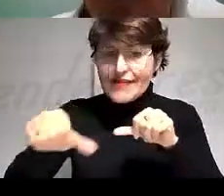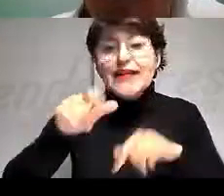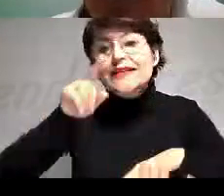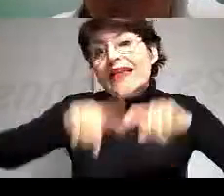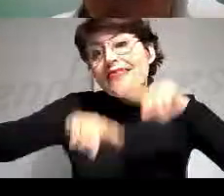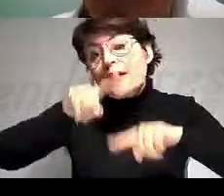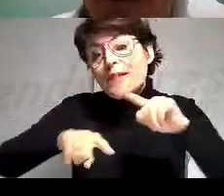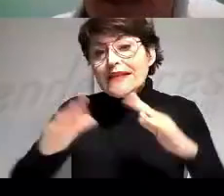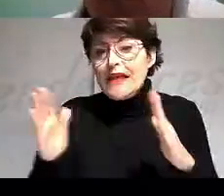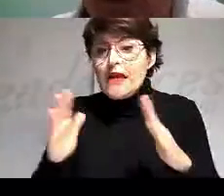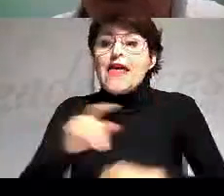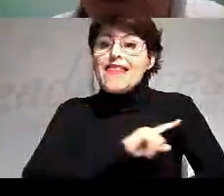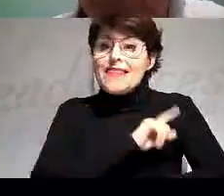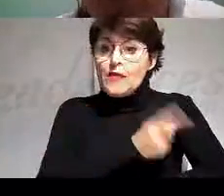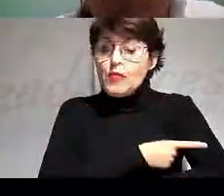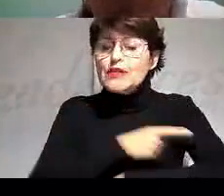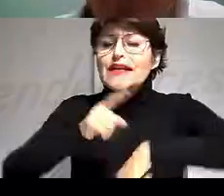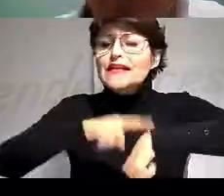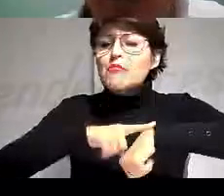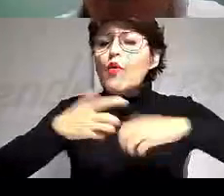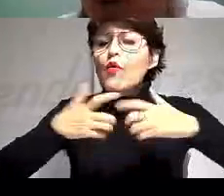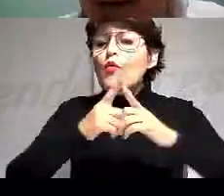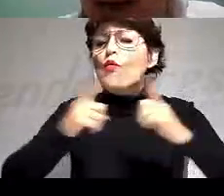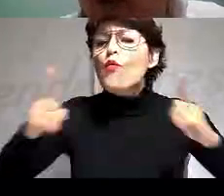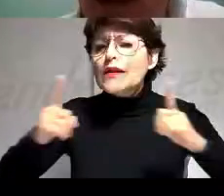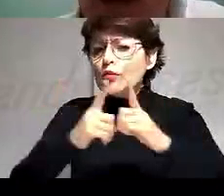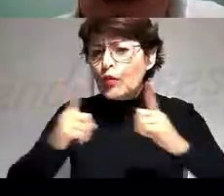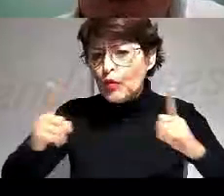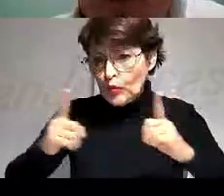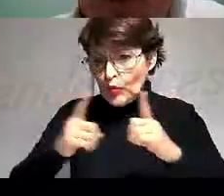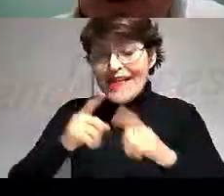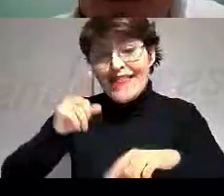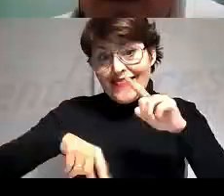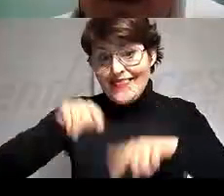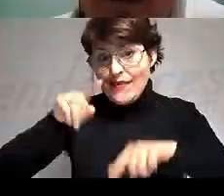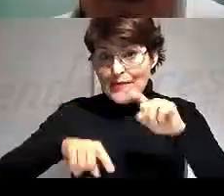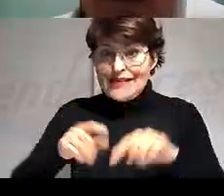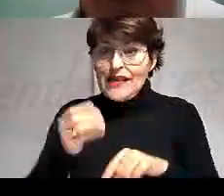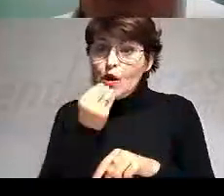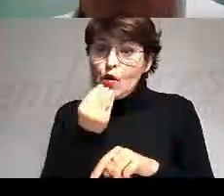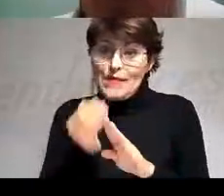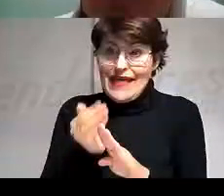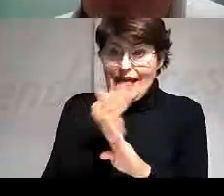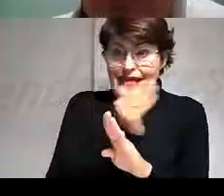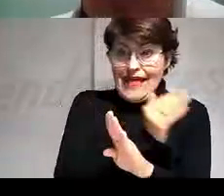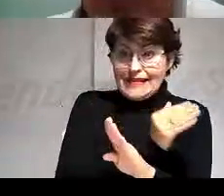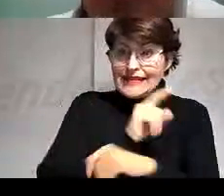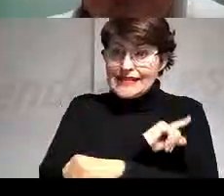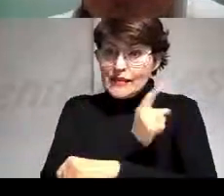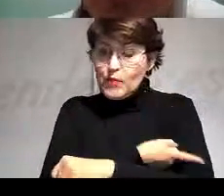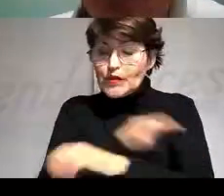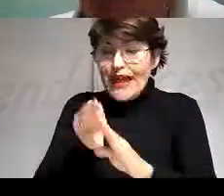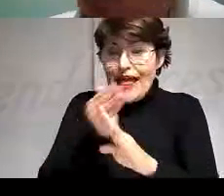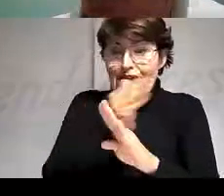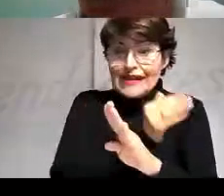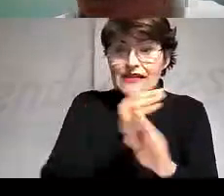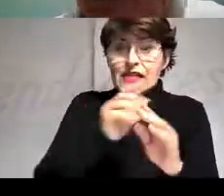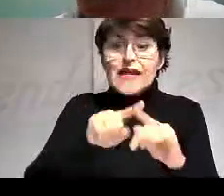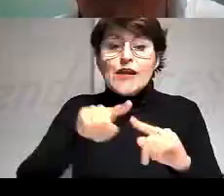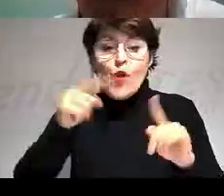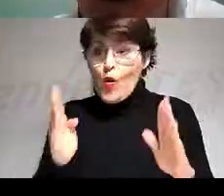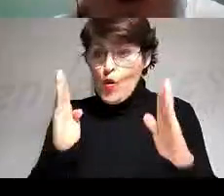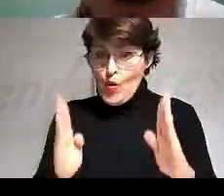ejercicio, que tengamos que ingerir más o menos hidratos de carbono en la comida justo anterior al mismo. Y después del ejercicio lo que vamos a